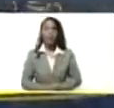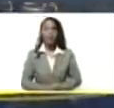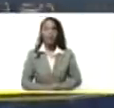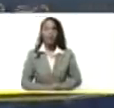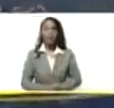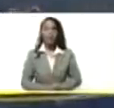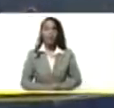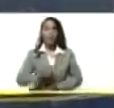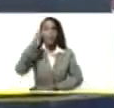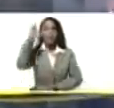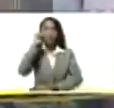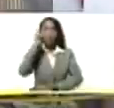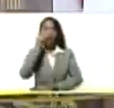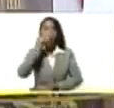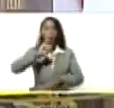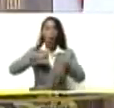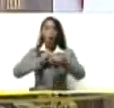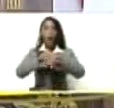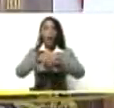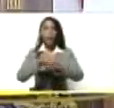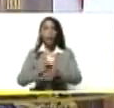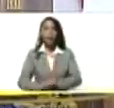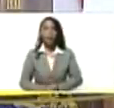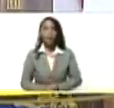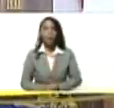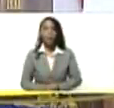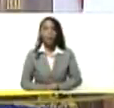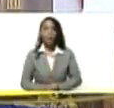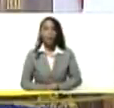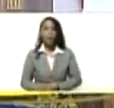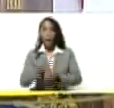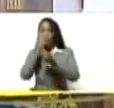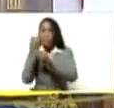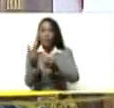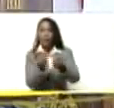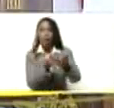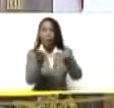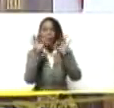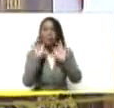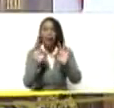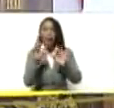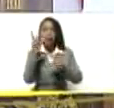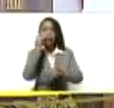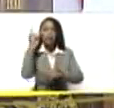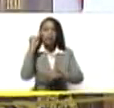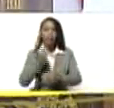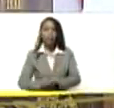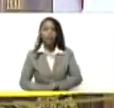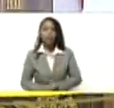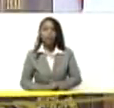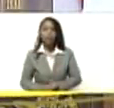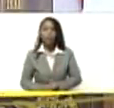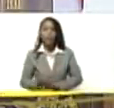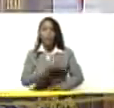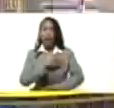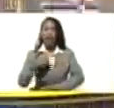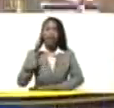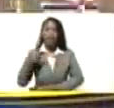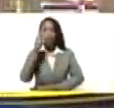diputado jorge rodríguez invitados especiales invitadas queridos y